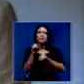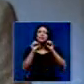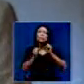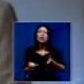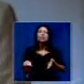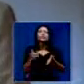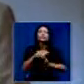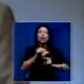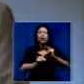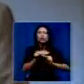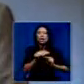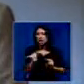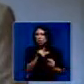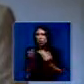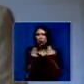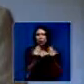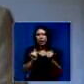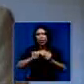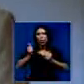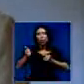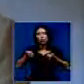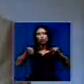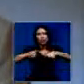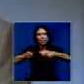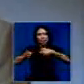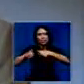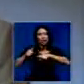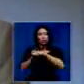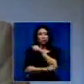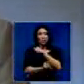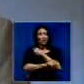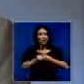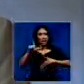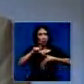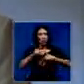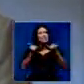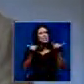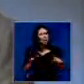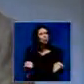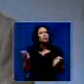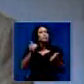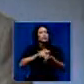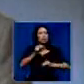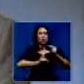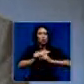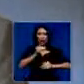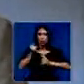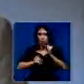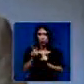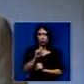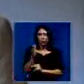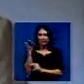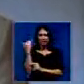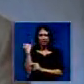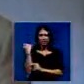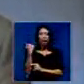al igual que otros tratados de países latinoamericanos ya se han renegociado en los últimos meses. Hay un plan